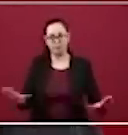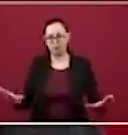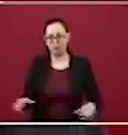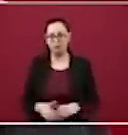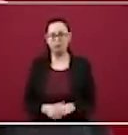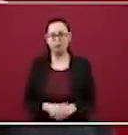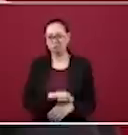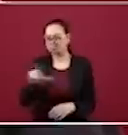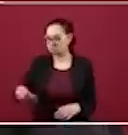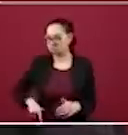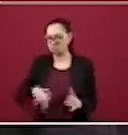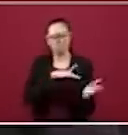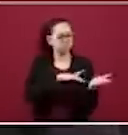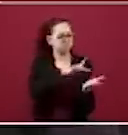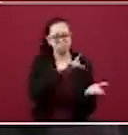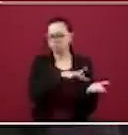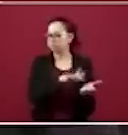apoyados por el gobierno.